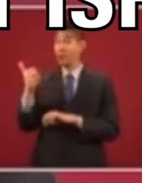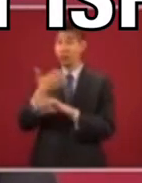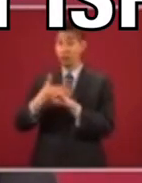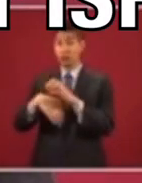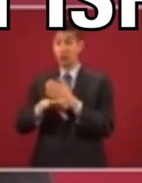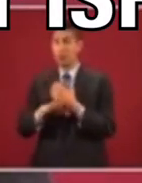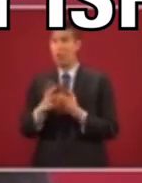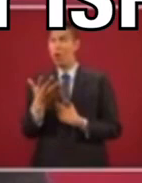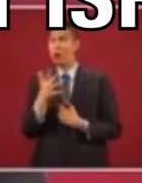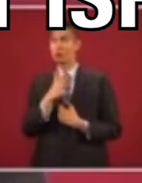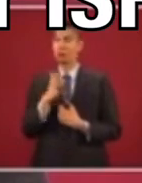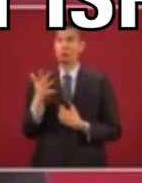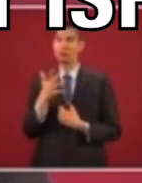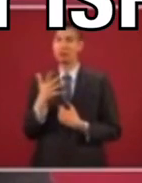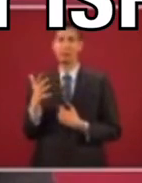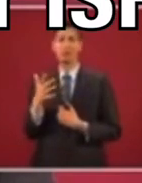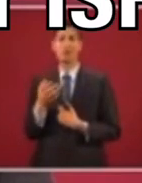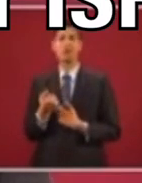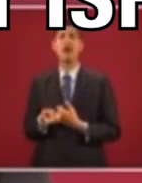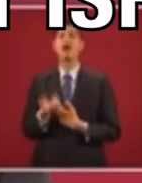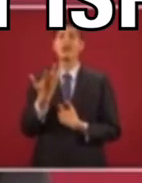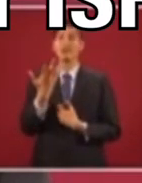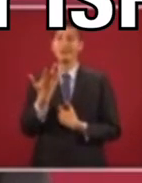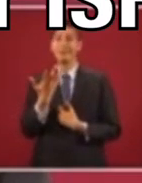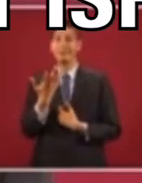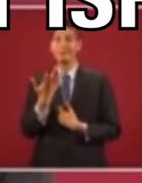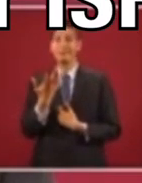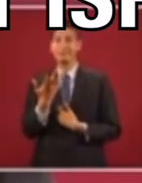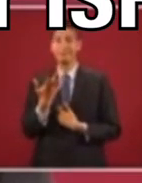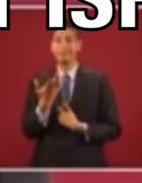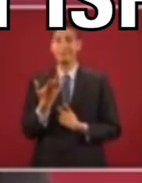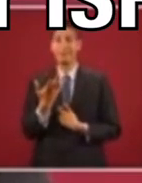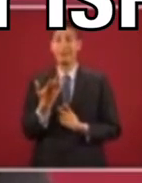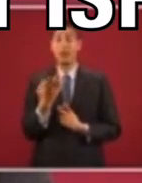que podrían llegar a un total casi de